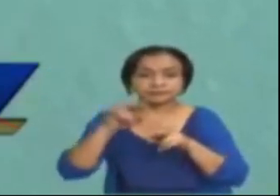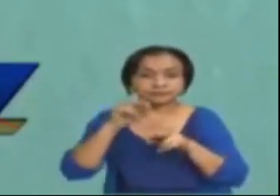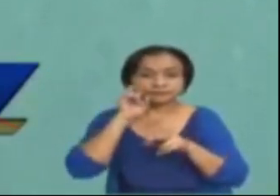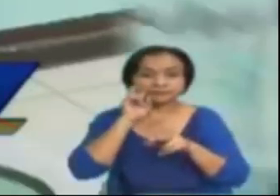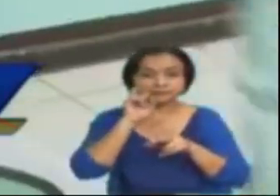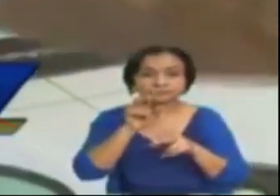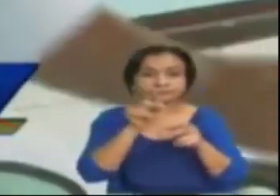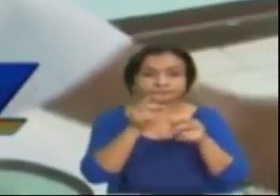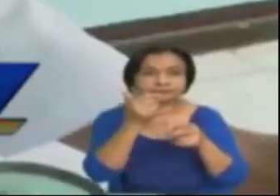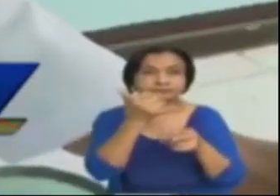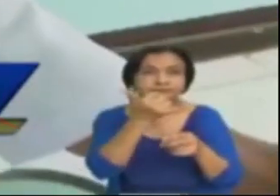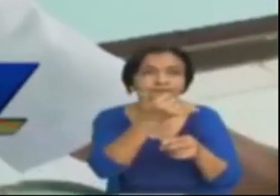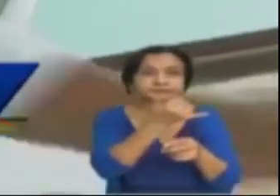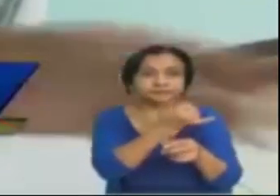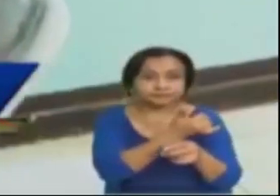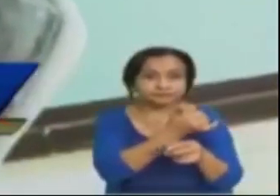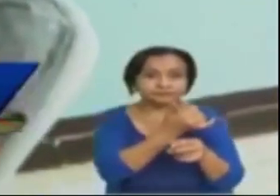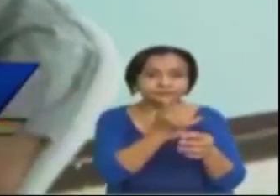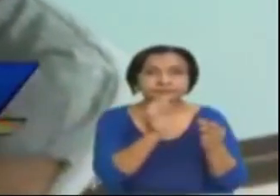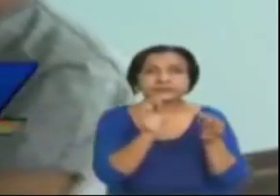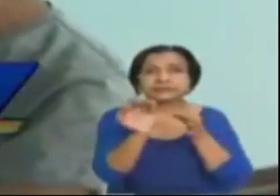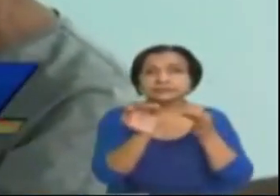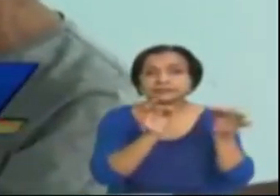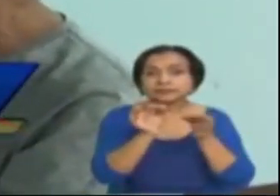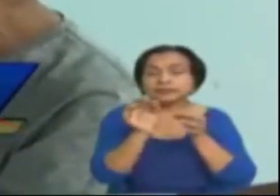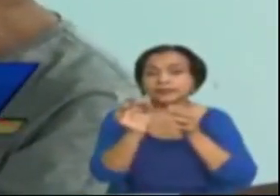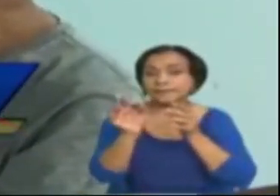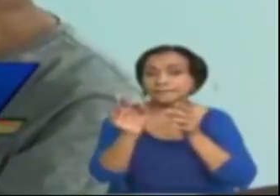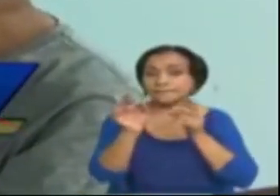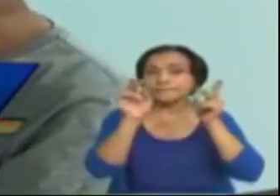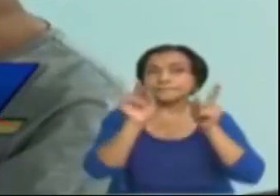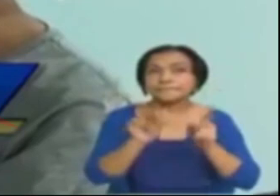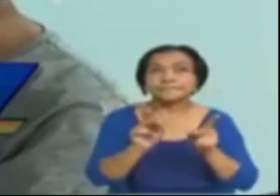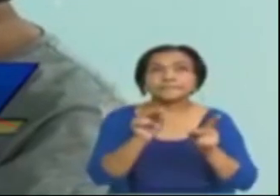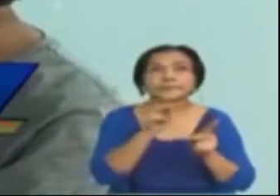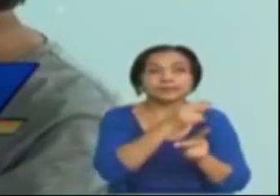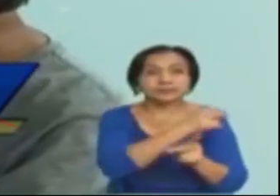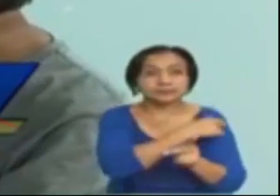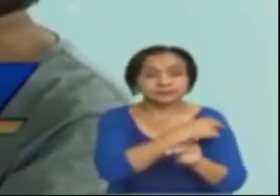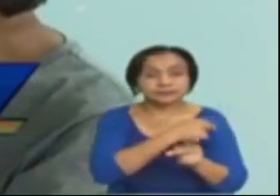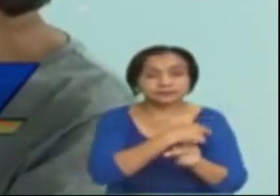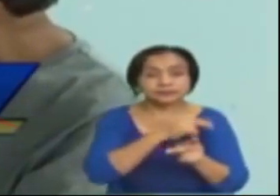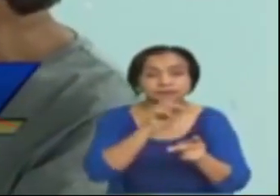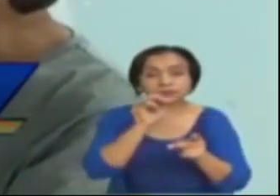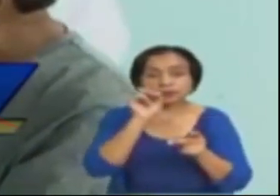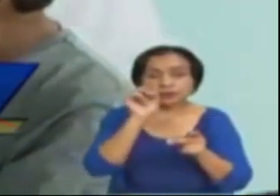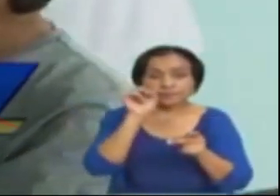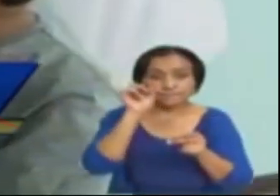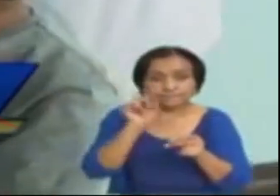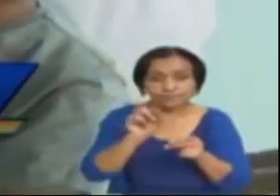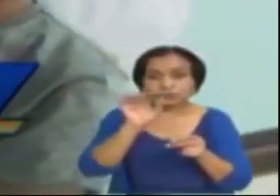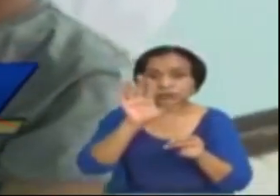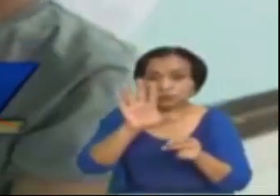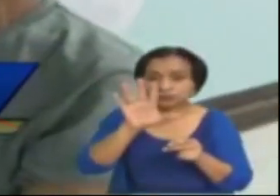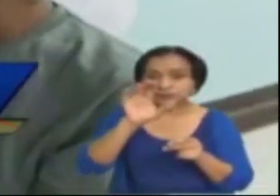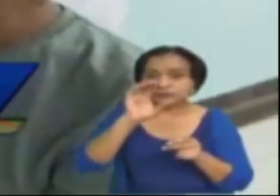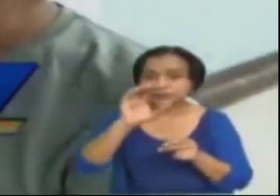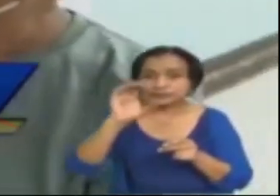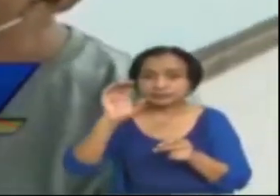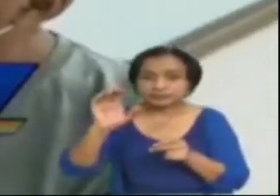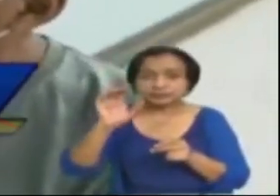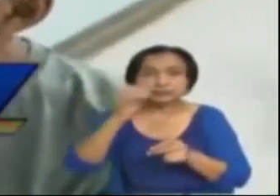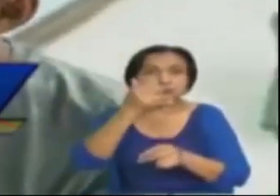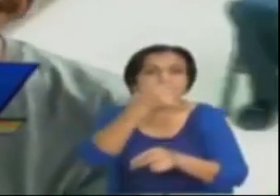500 al 21 de mayo es decir el 2.53 por ciento de su población guatemala reporta